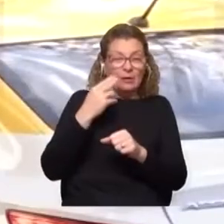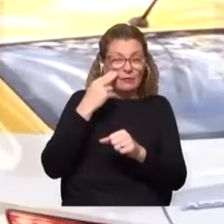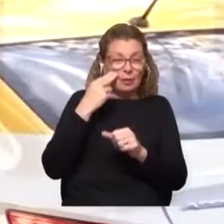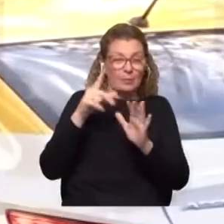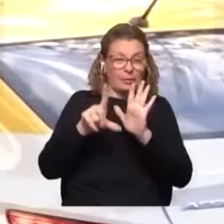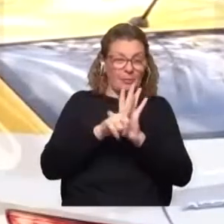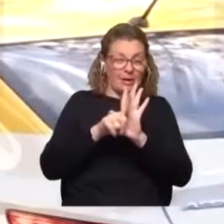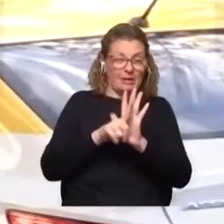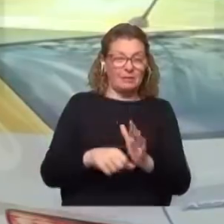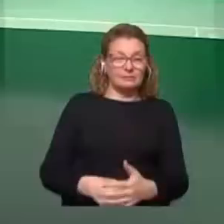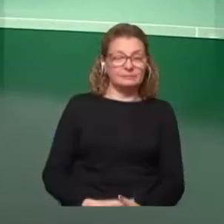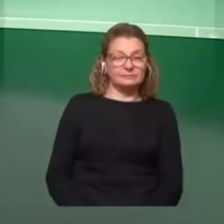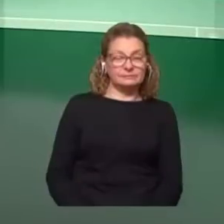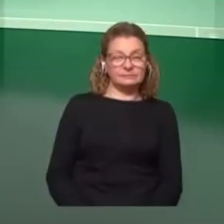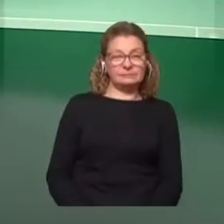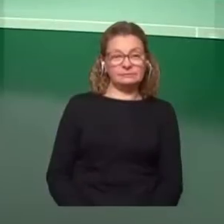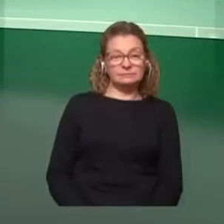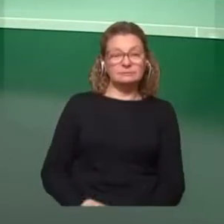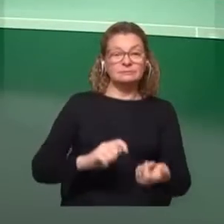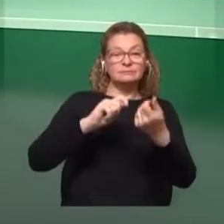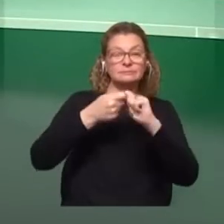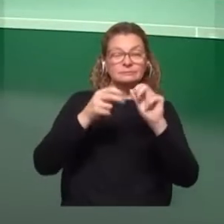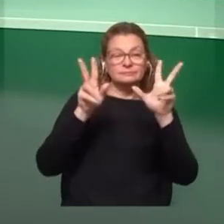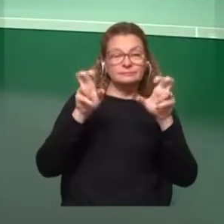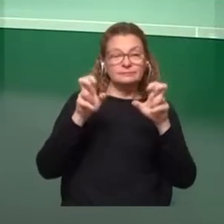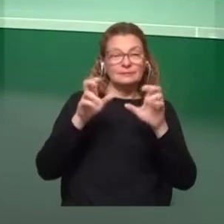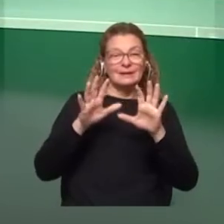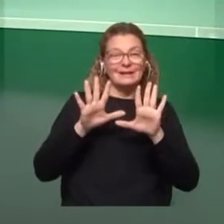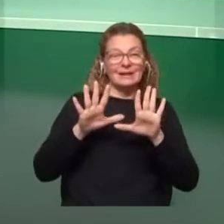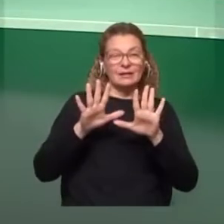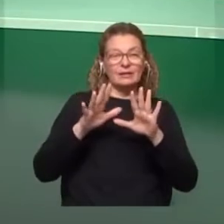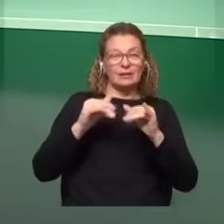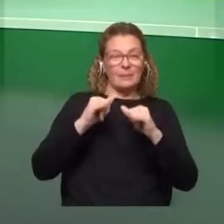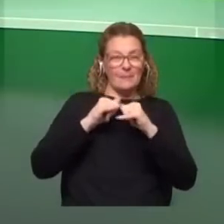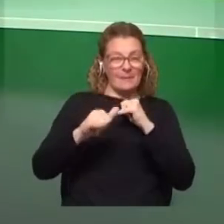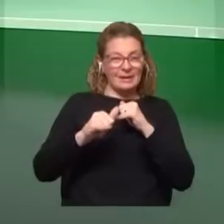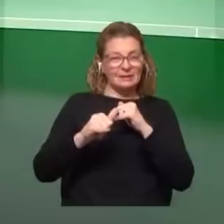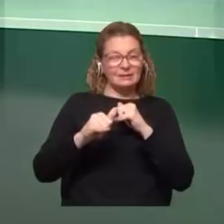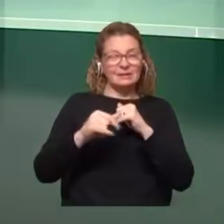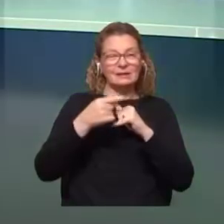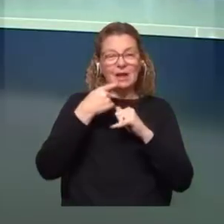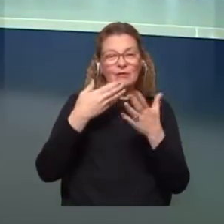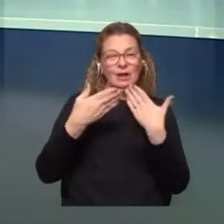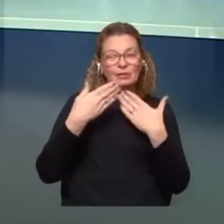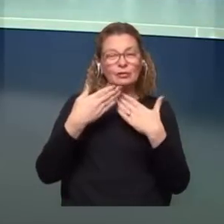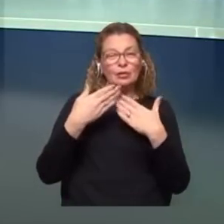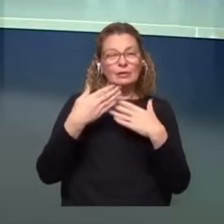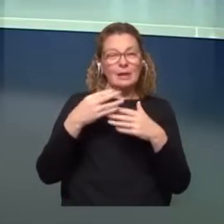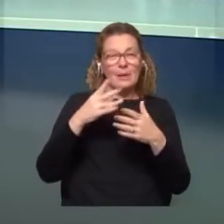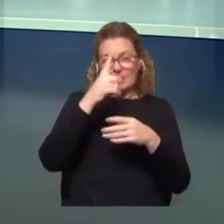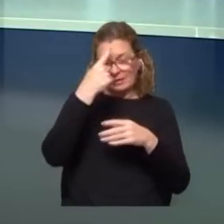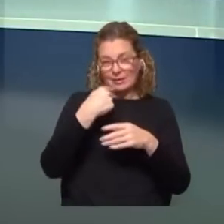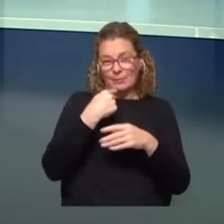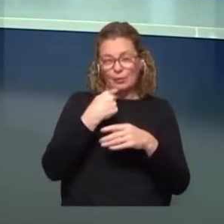legales ahora Cambio de agenda porque 10 correos electrónicos referidos al otorgamiento del pasaporte